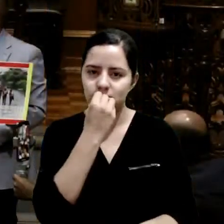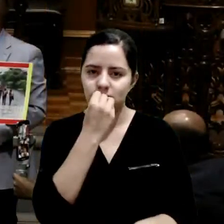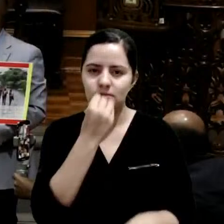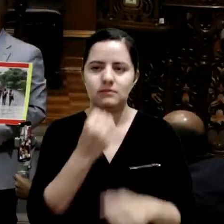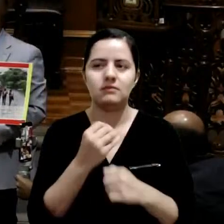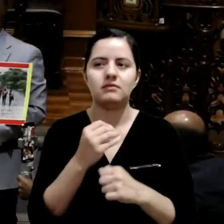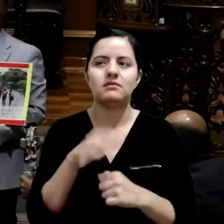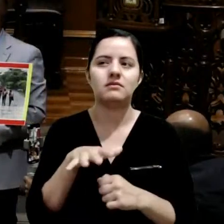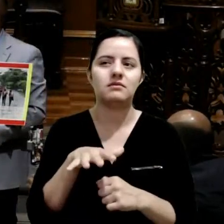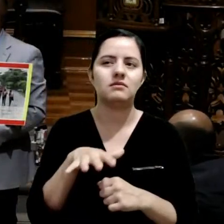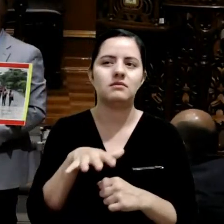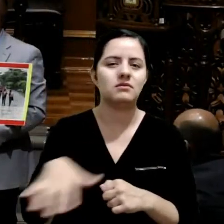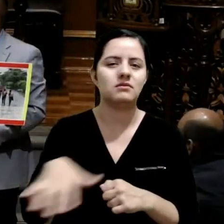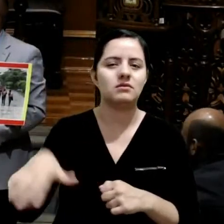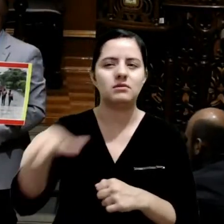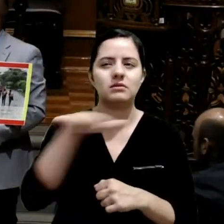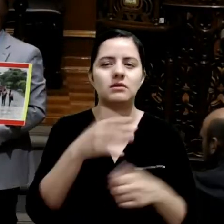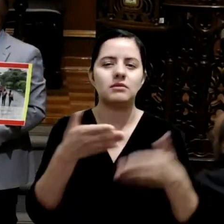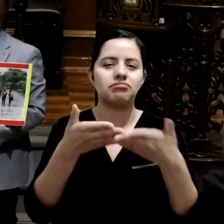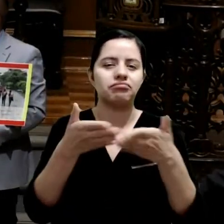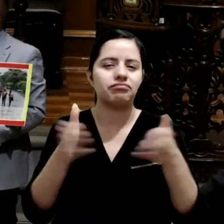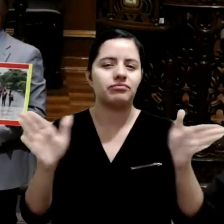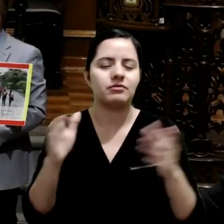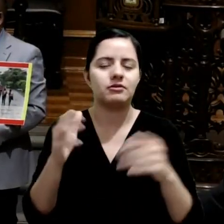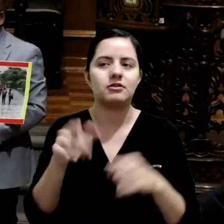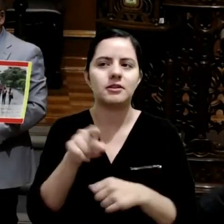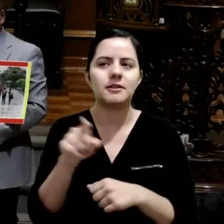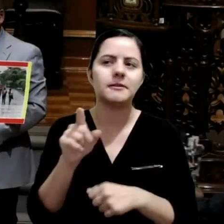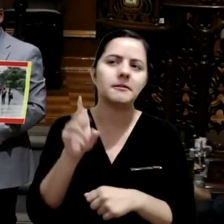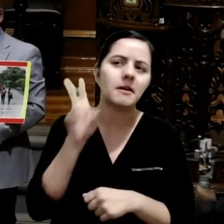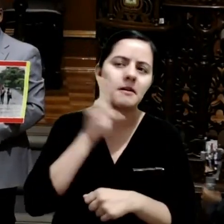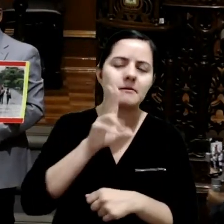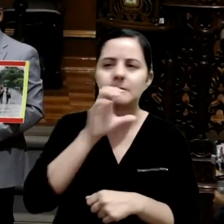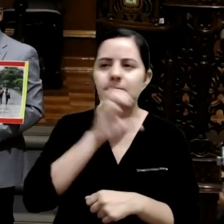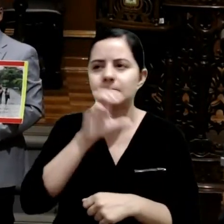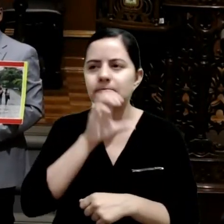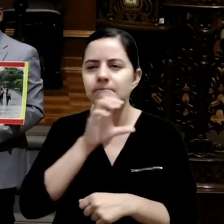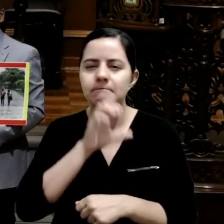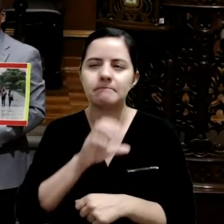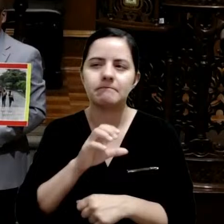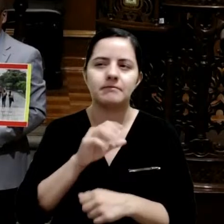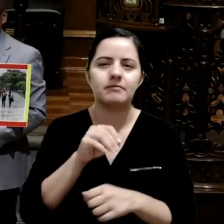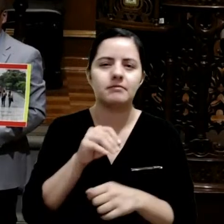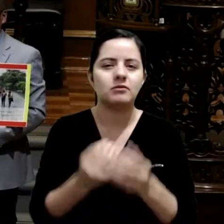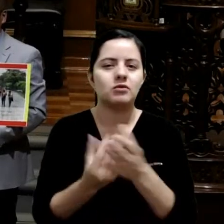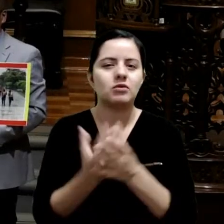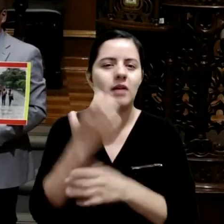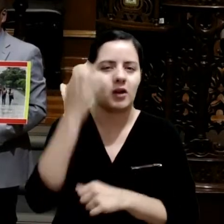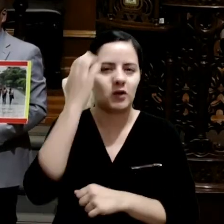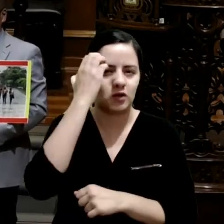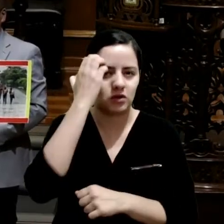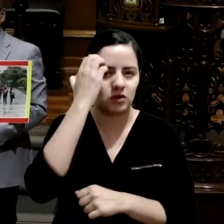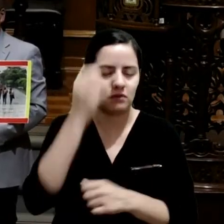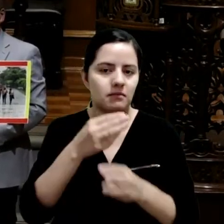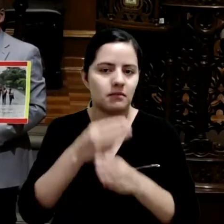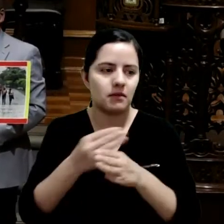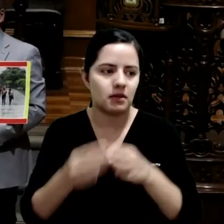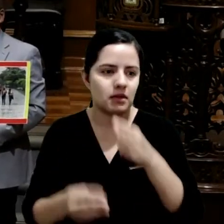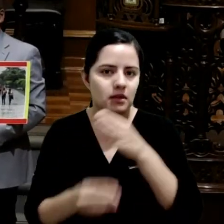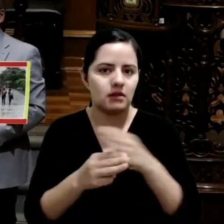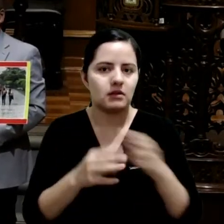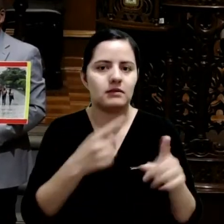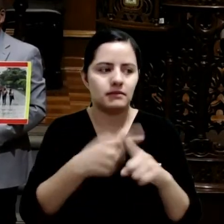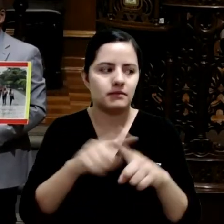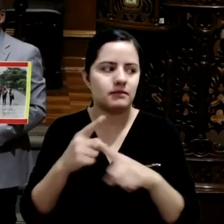los horizontes a una creciente curiosidad y encontrar nuevas materias primas para aterrizar